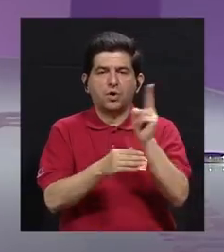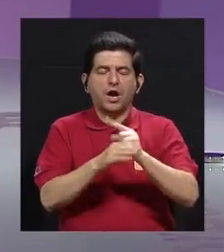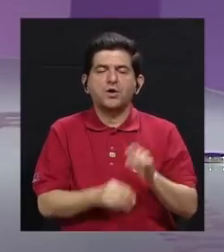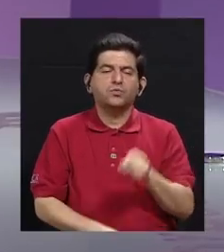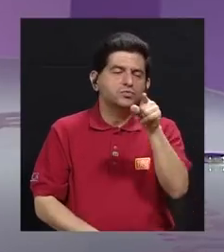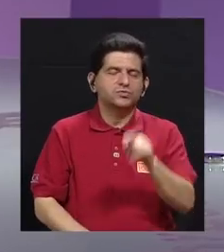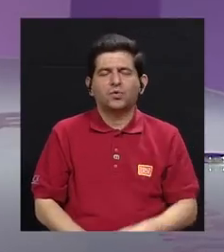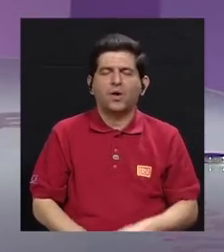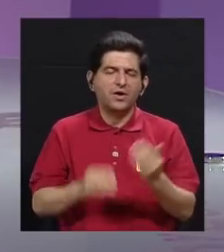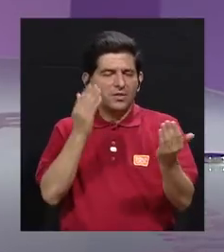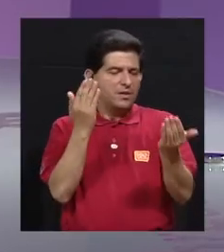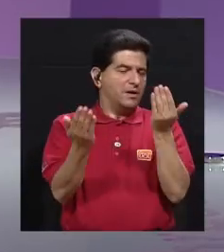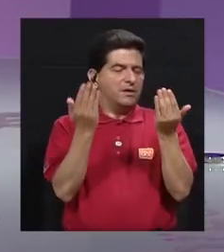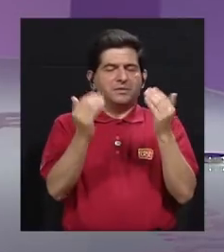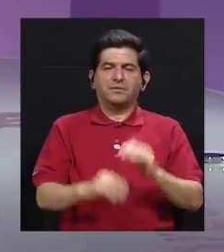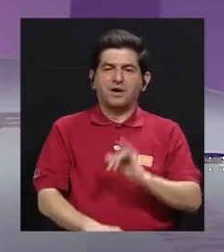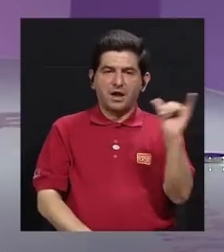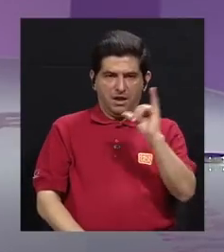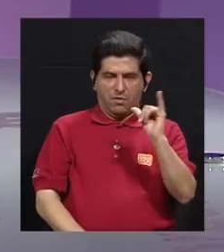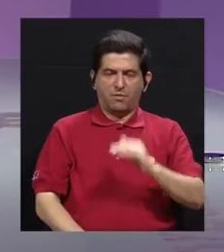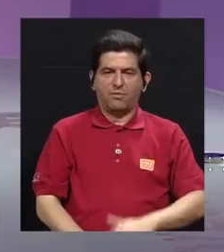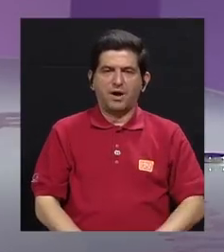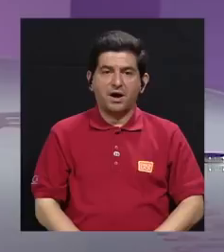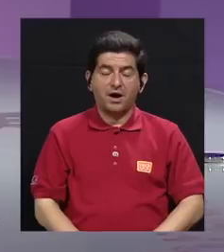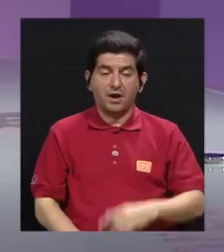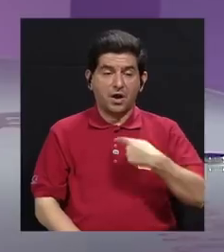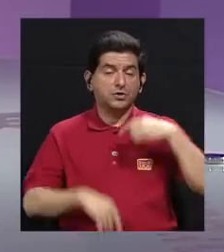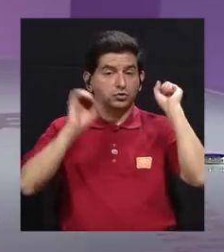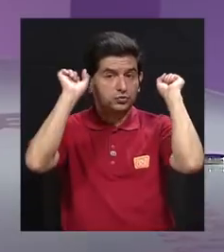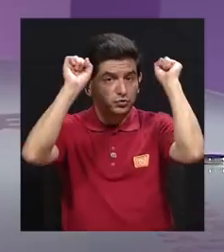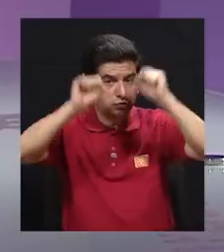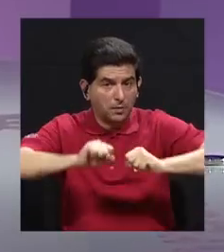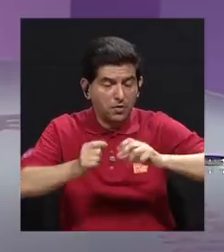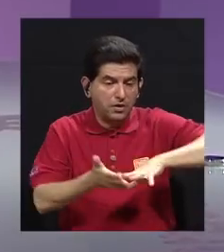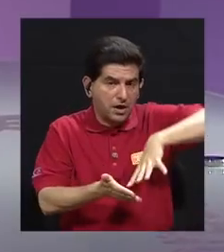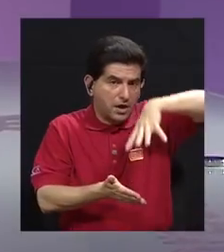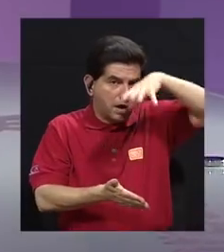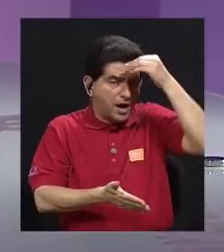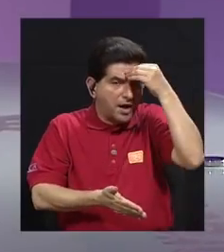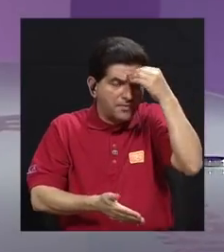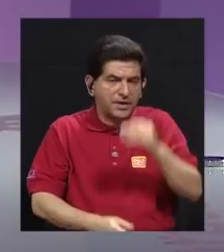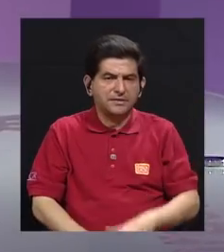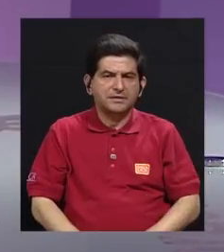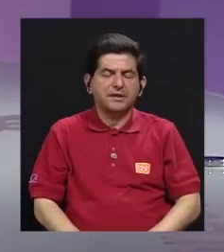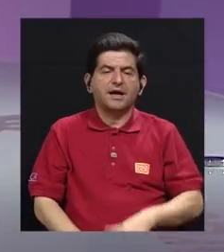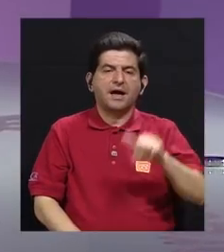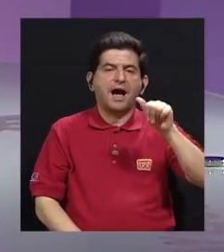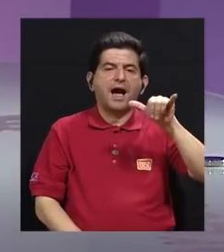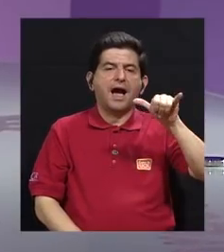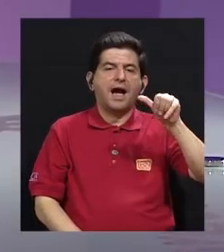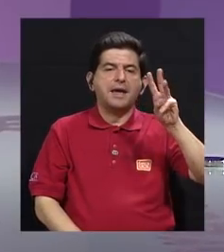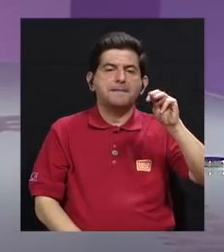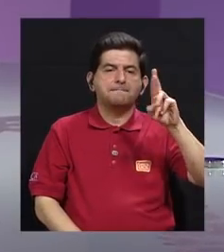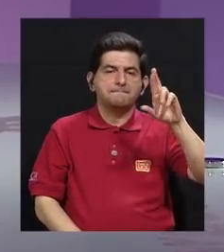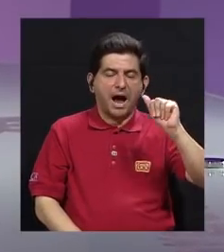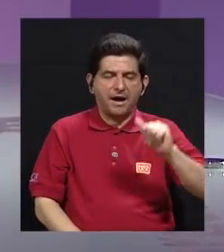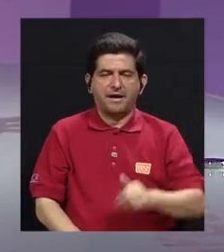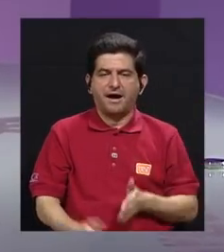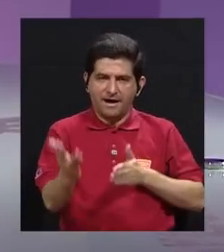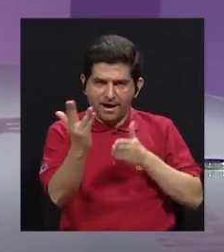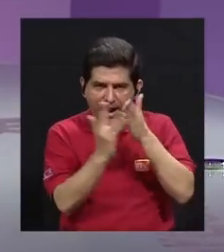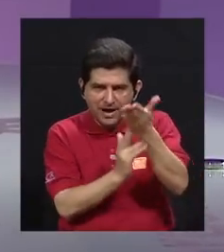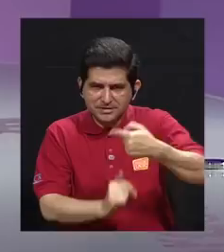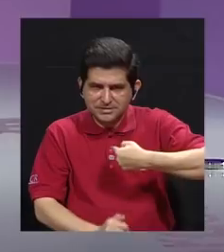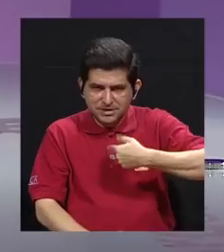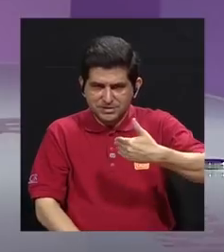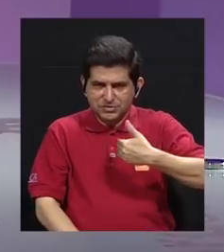indígenas, ¿no? El uso metafórico y el hecho de que yo he logrado aprender el aymara me